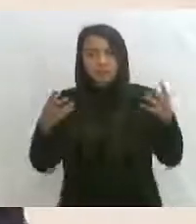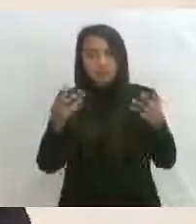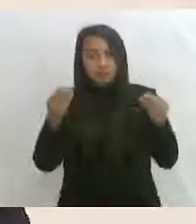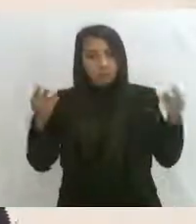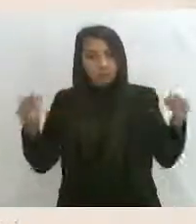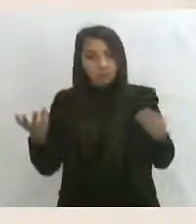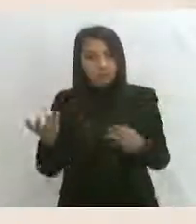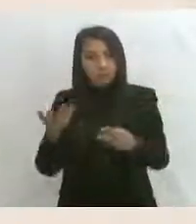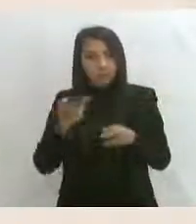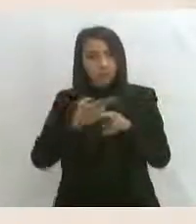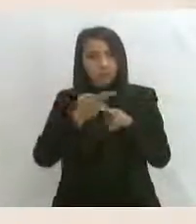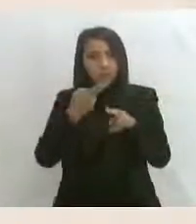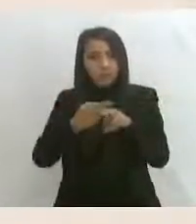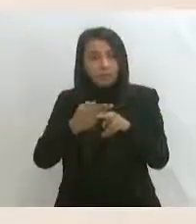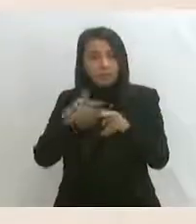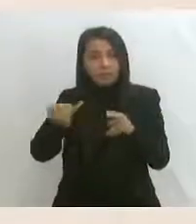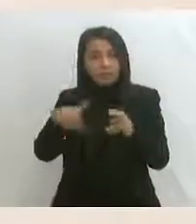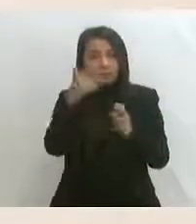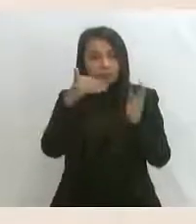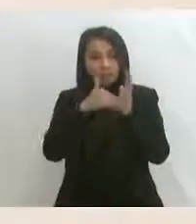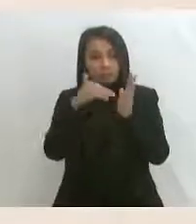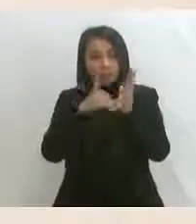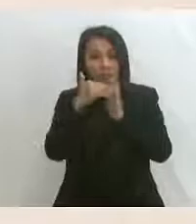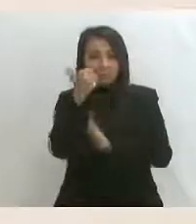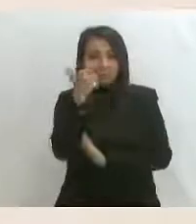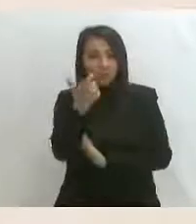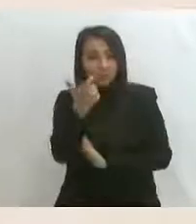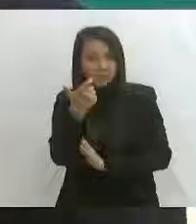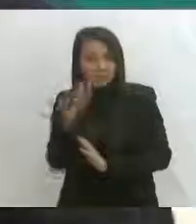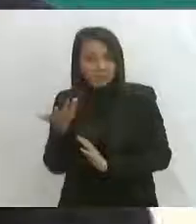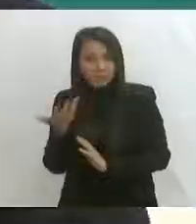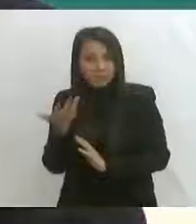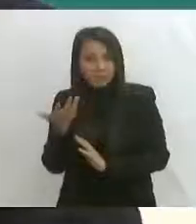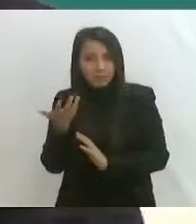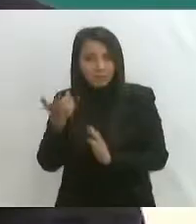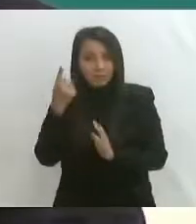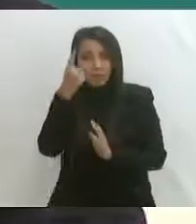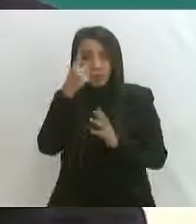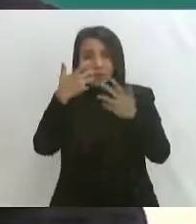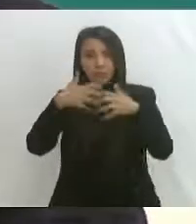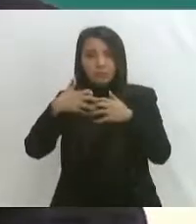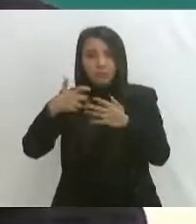hasta 12,000 millones de pesos a una empresa